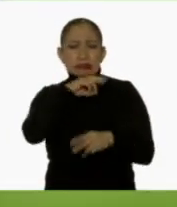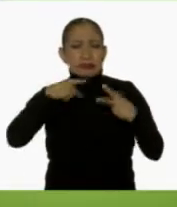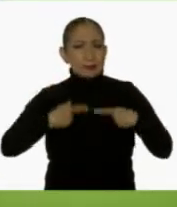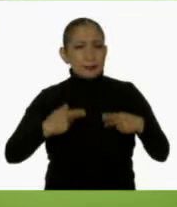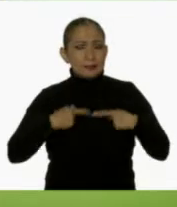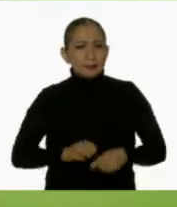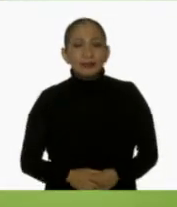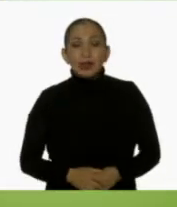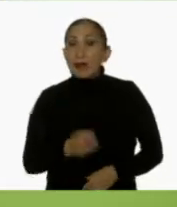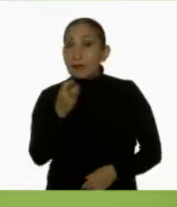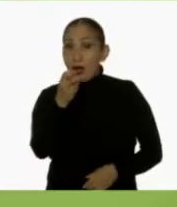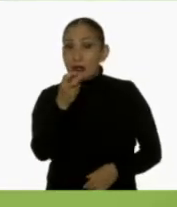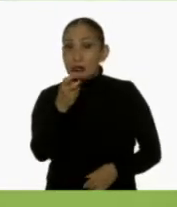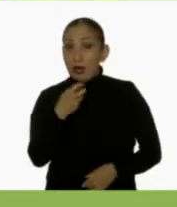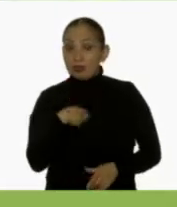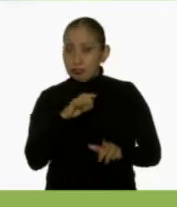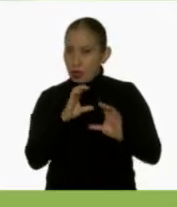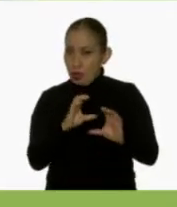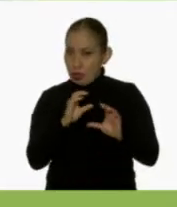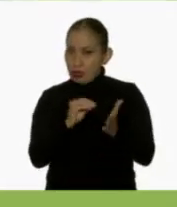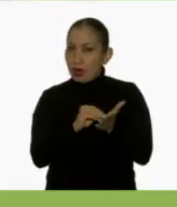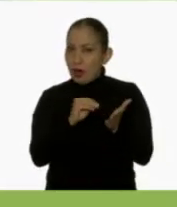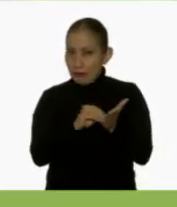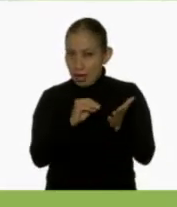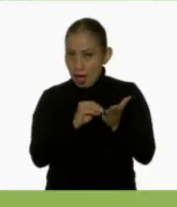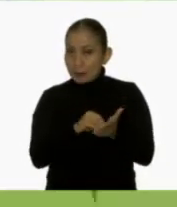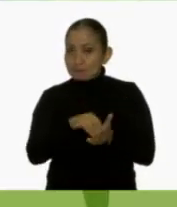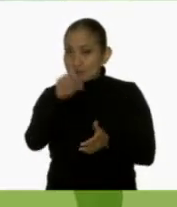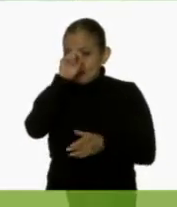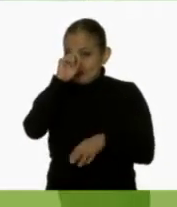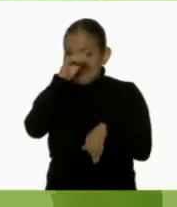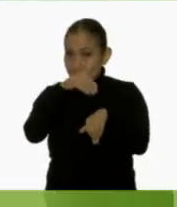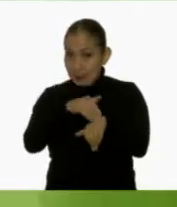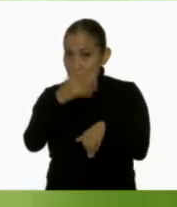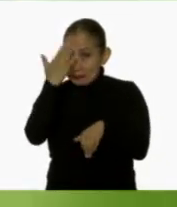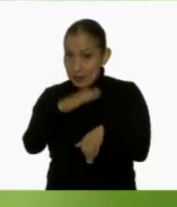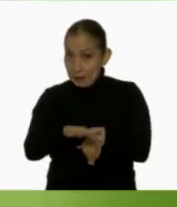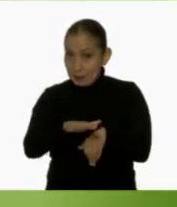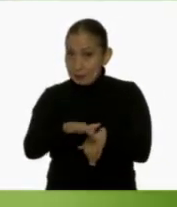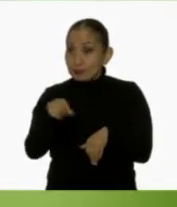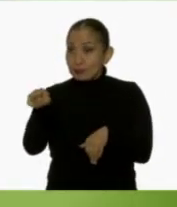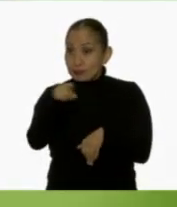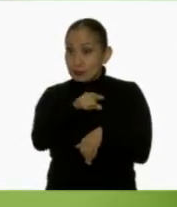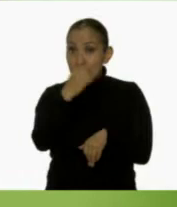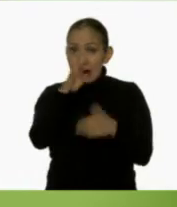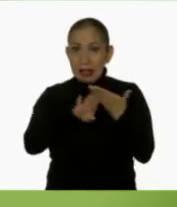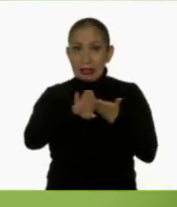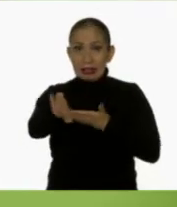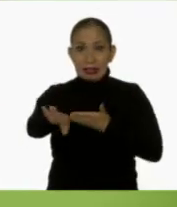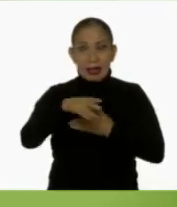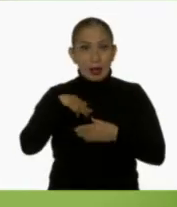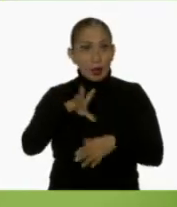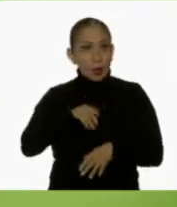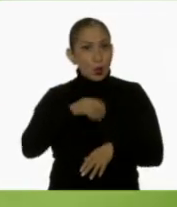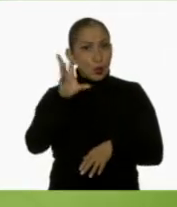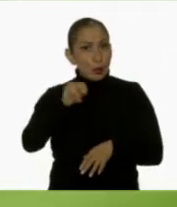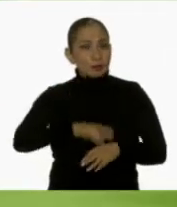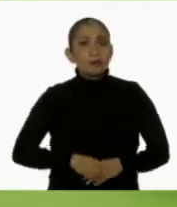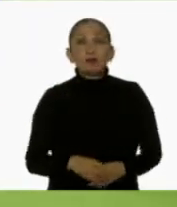las personas. Por eso hay que continuar cuidándonos siguiendo las buenas prácticas que ya todos conocemos para evitar contagiarnos.